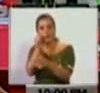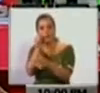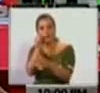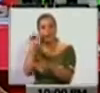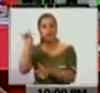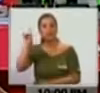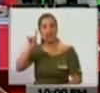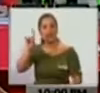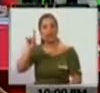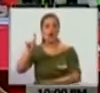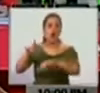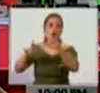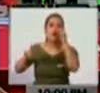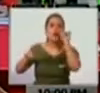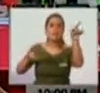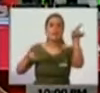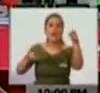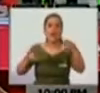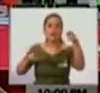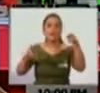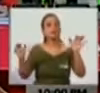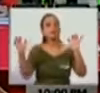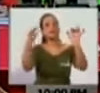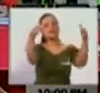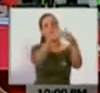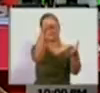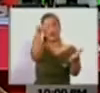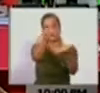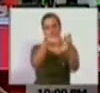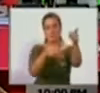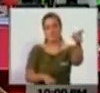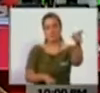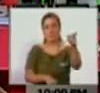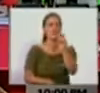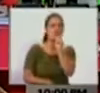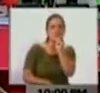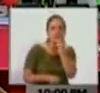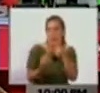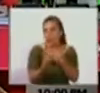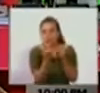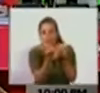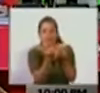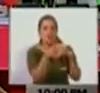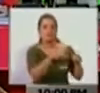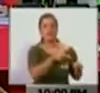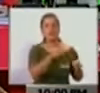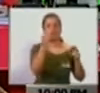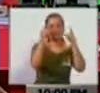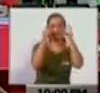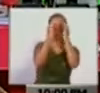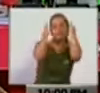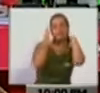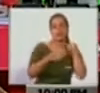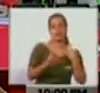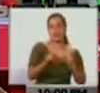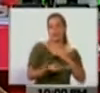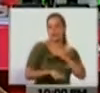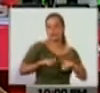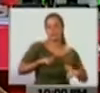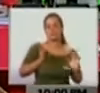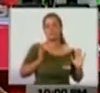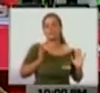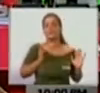Miami. Ramos Alú buscando su parte, pues. Adecos y Copellano, el que parte y parte